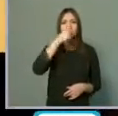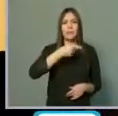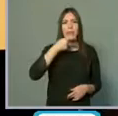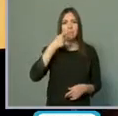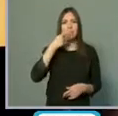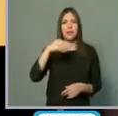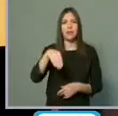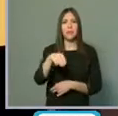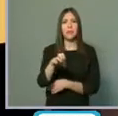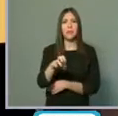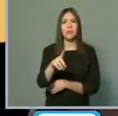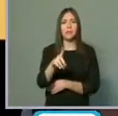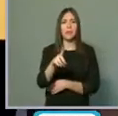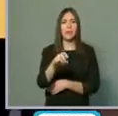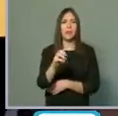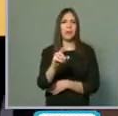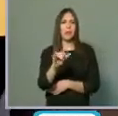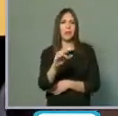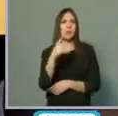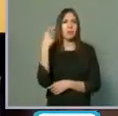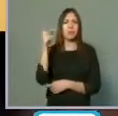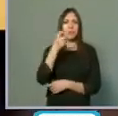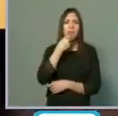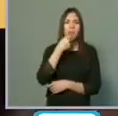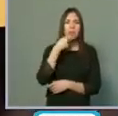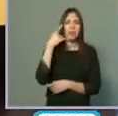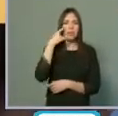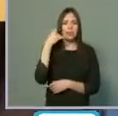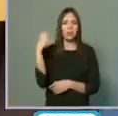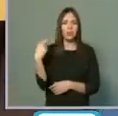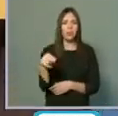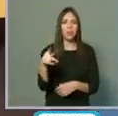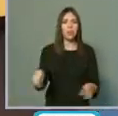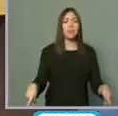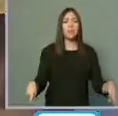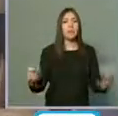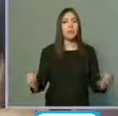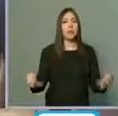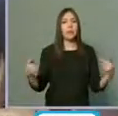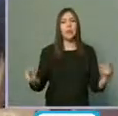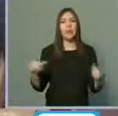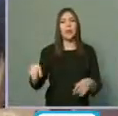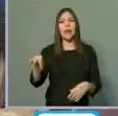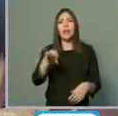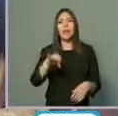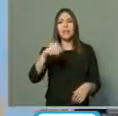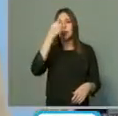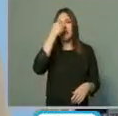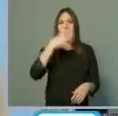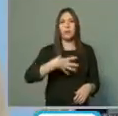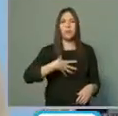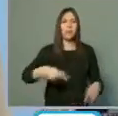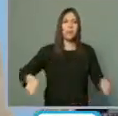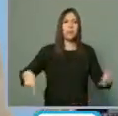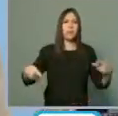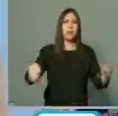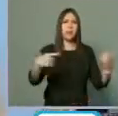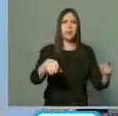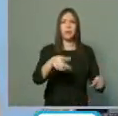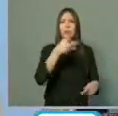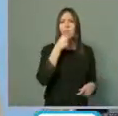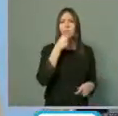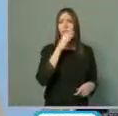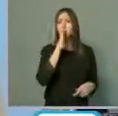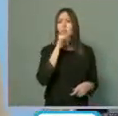Meriolac, era el suizo, y vendía eso, unos aceites y unos perfumes, y este señor